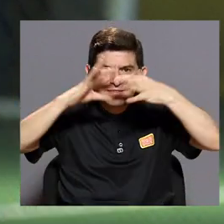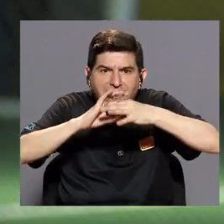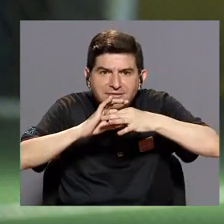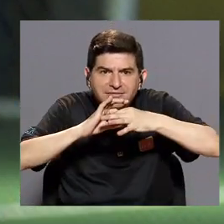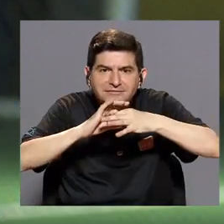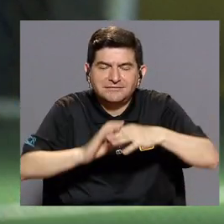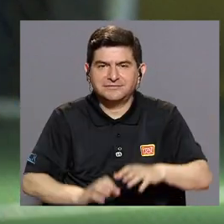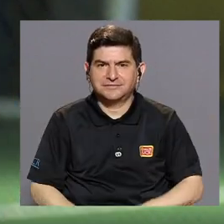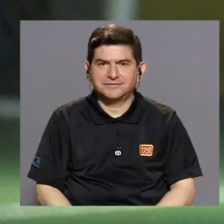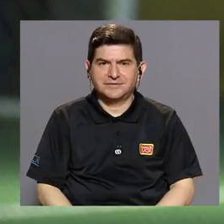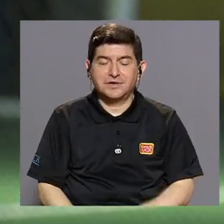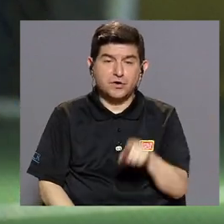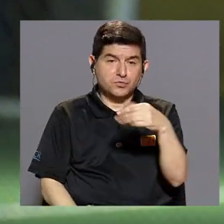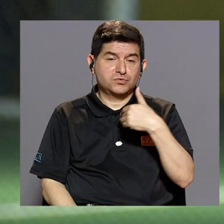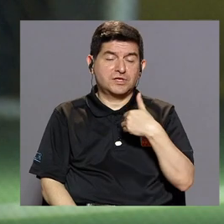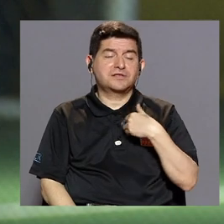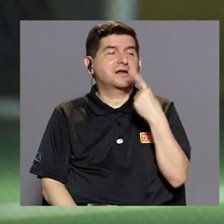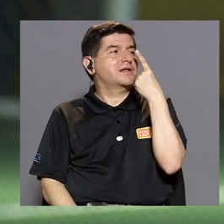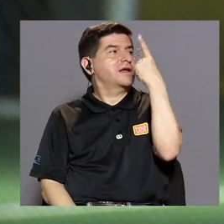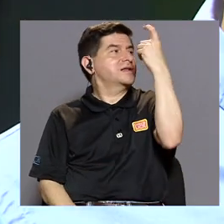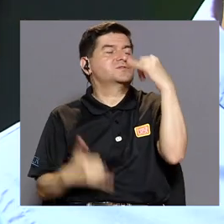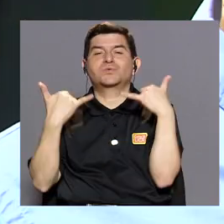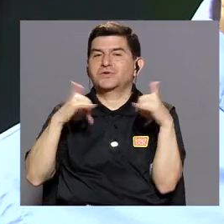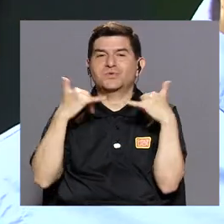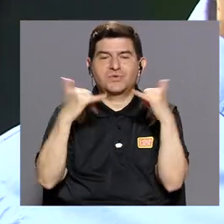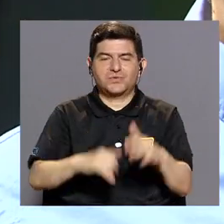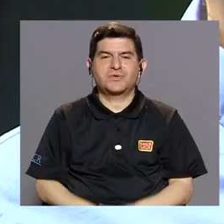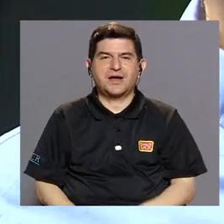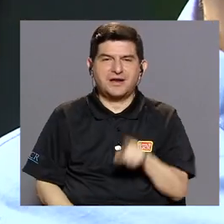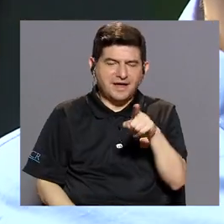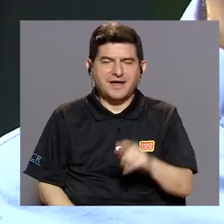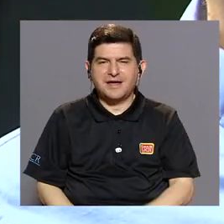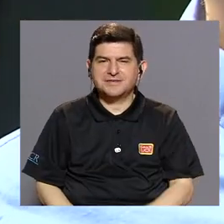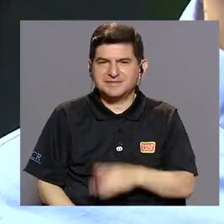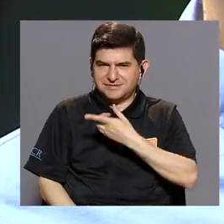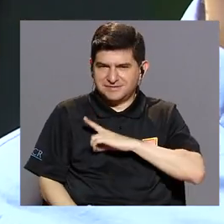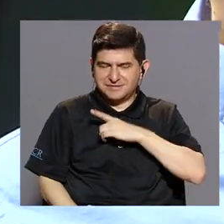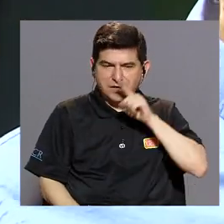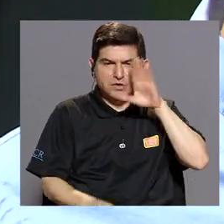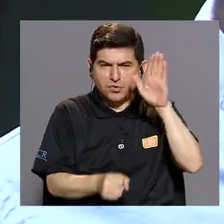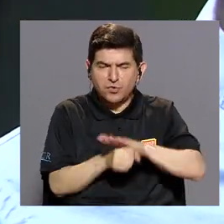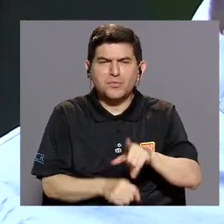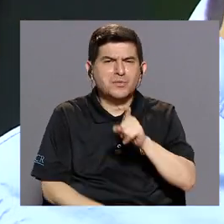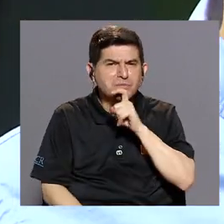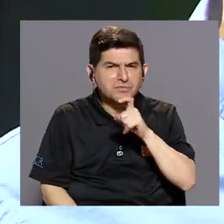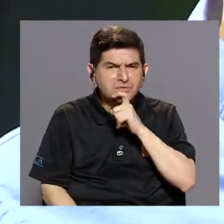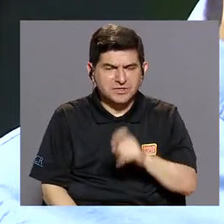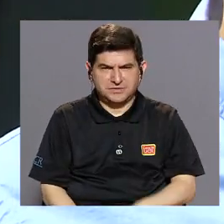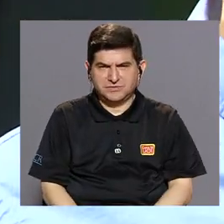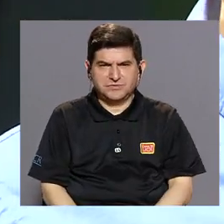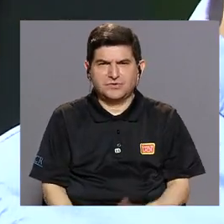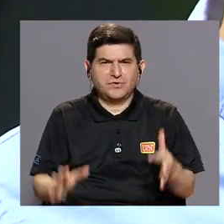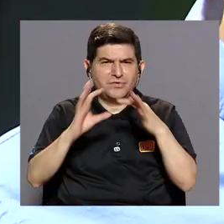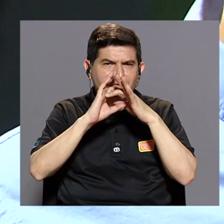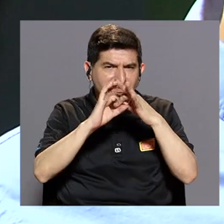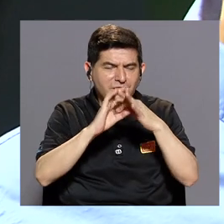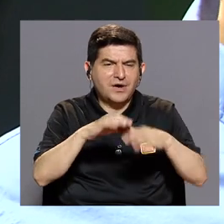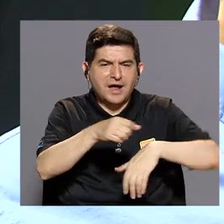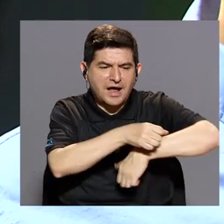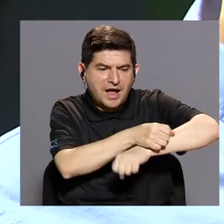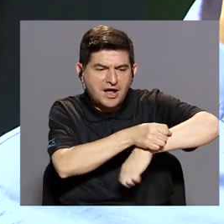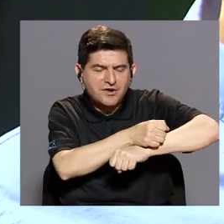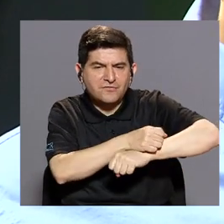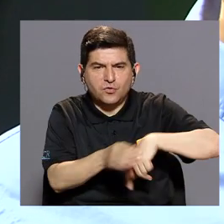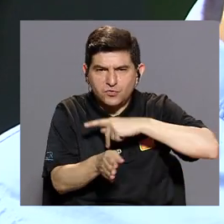adaptada porque tenés un sueño de jugar. Esa disciplina y ese compromiso es algo muy difícil y se le achaca mucho, sobre todo al